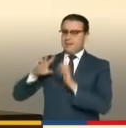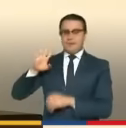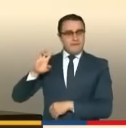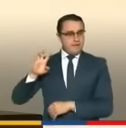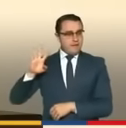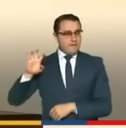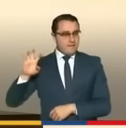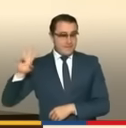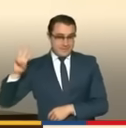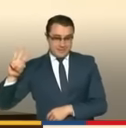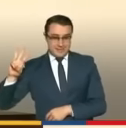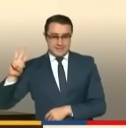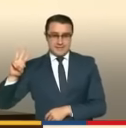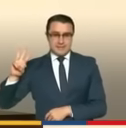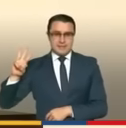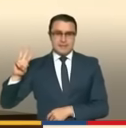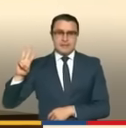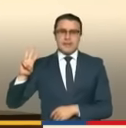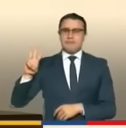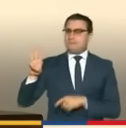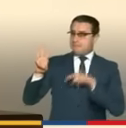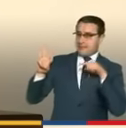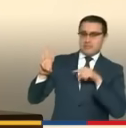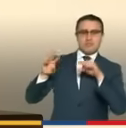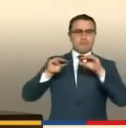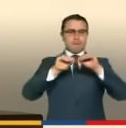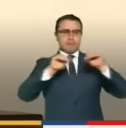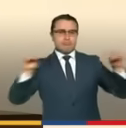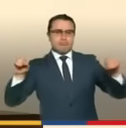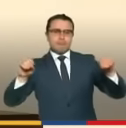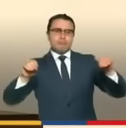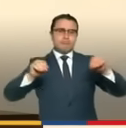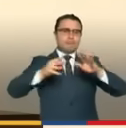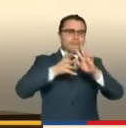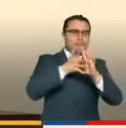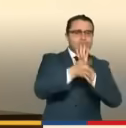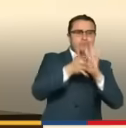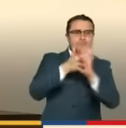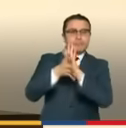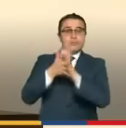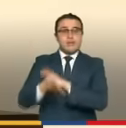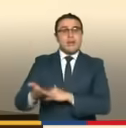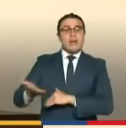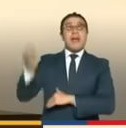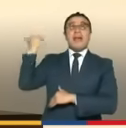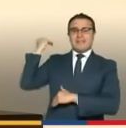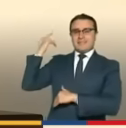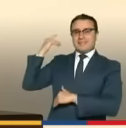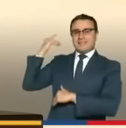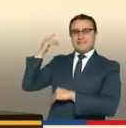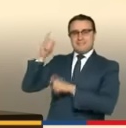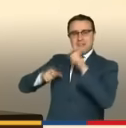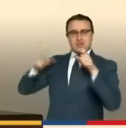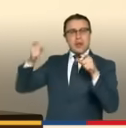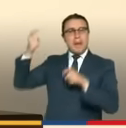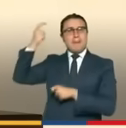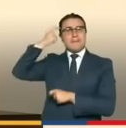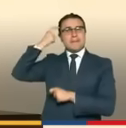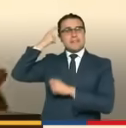1993, era el mensaje y el talante intelectual del entonces y era